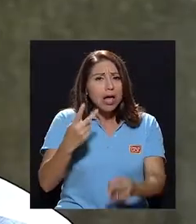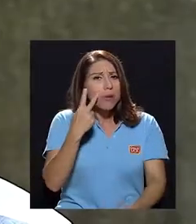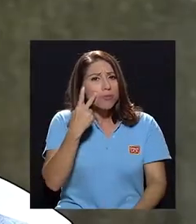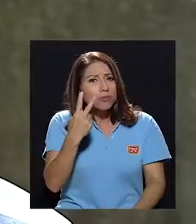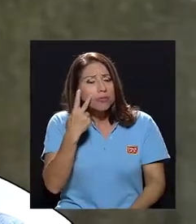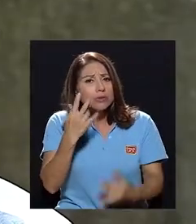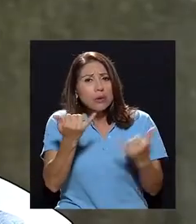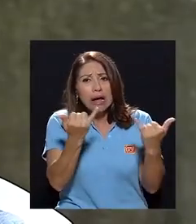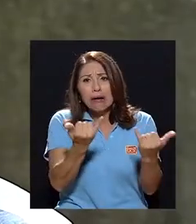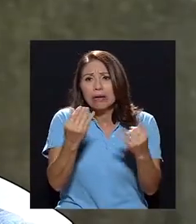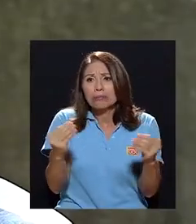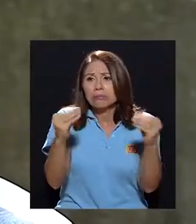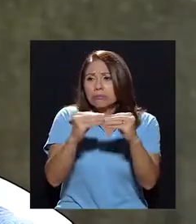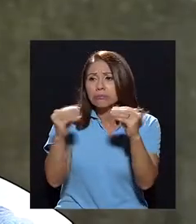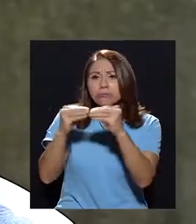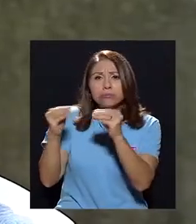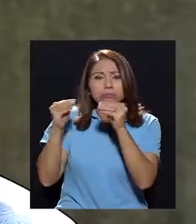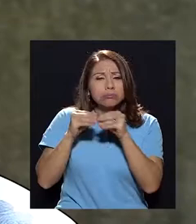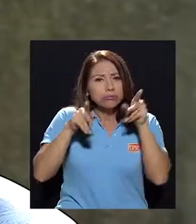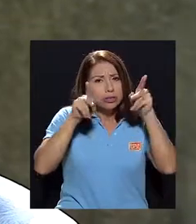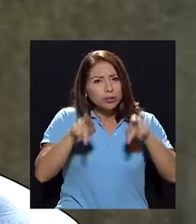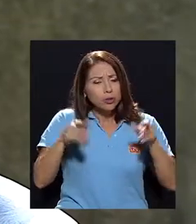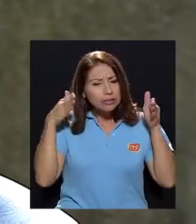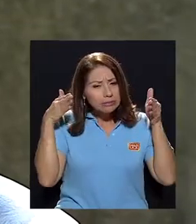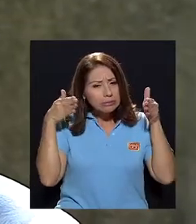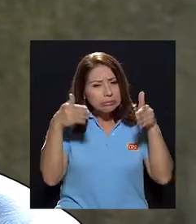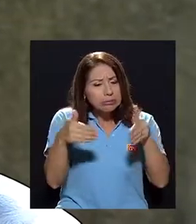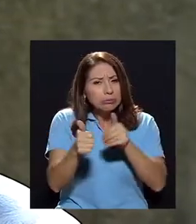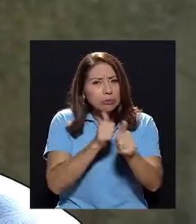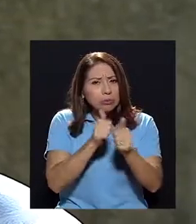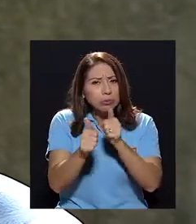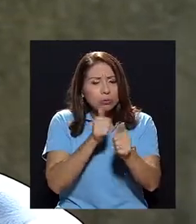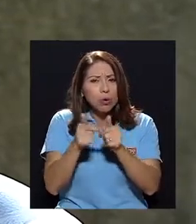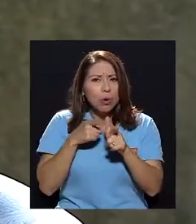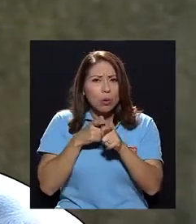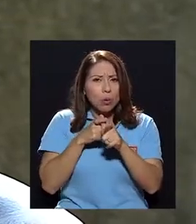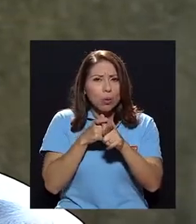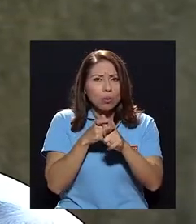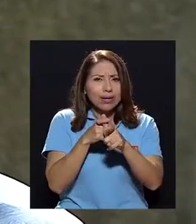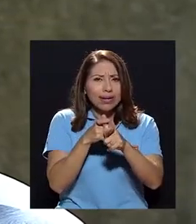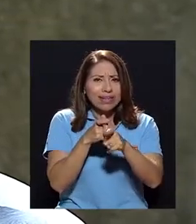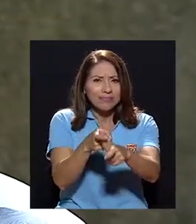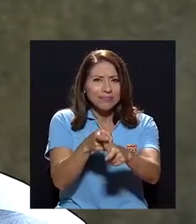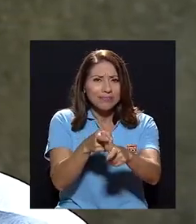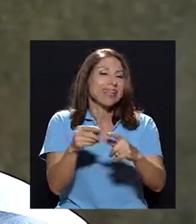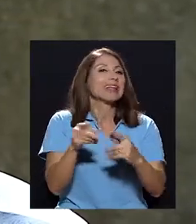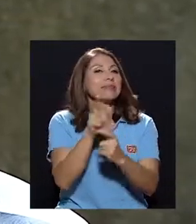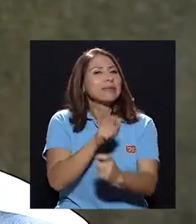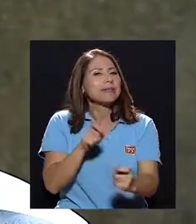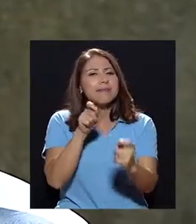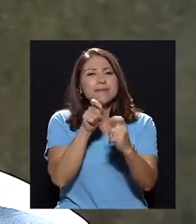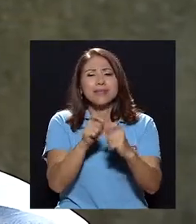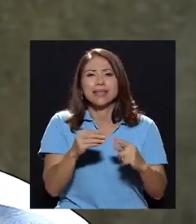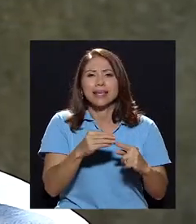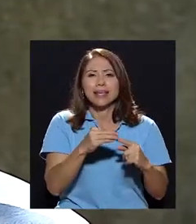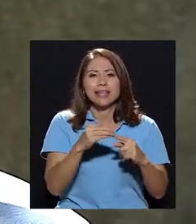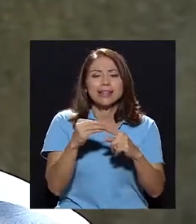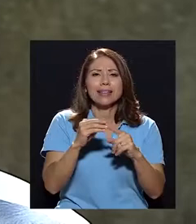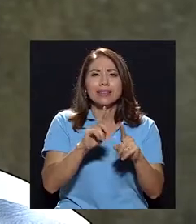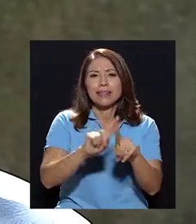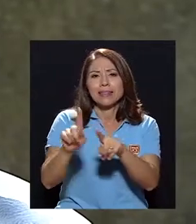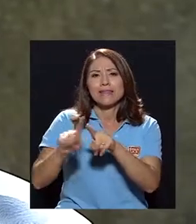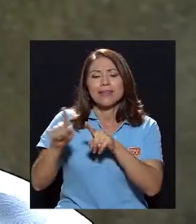incremento en la cantidad de personas que se dedican a correr. El atletismo, específicamente las carreras, están en auge.